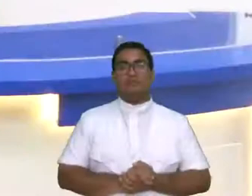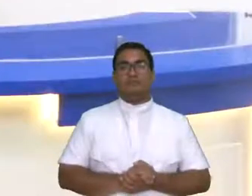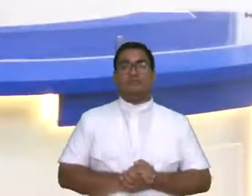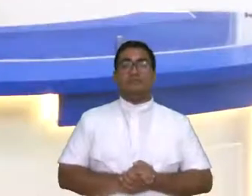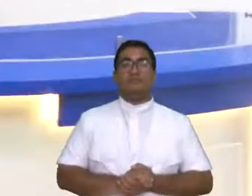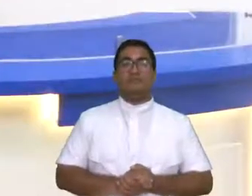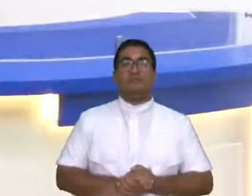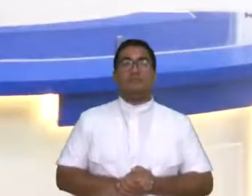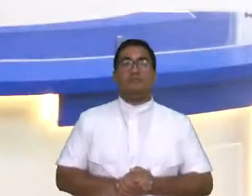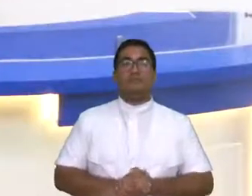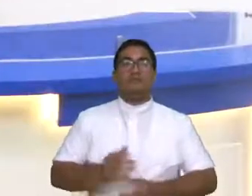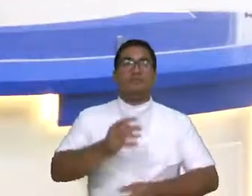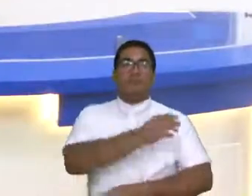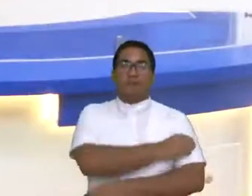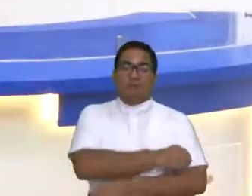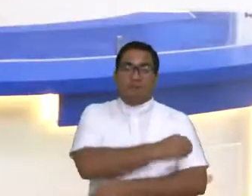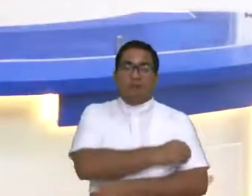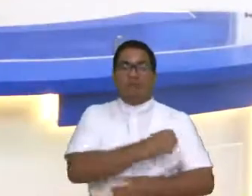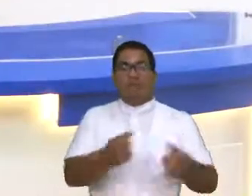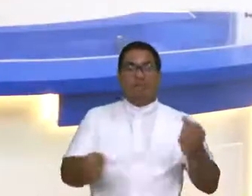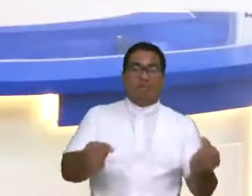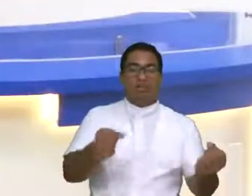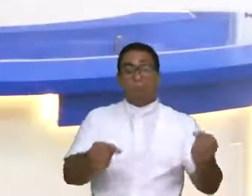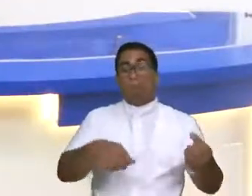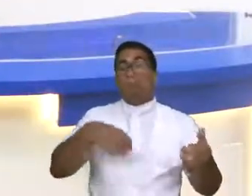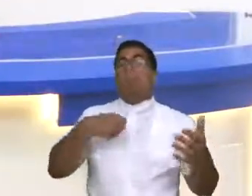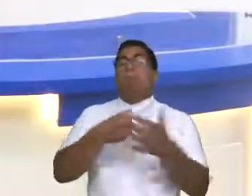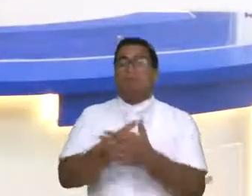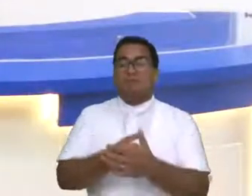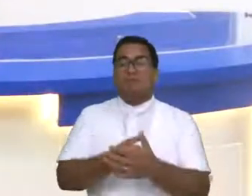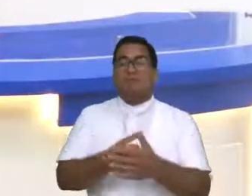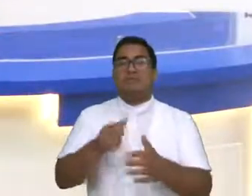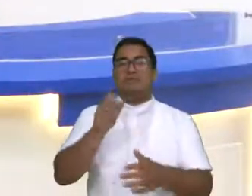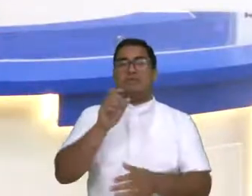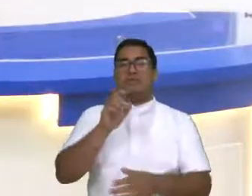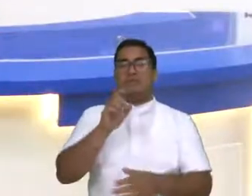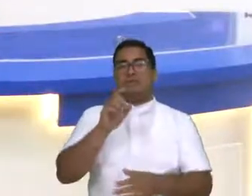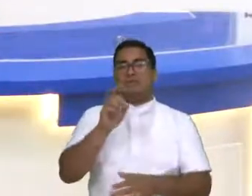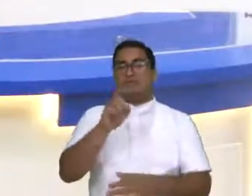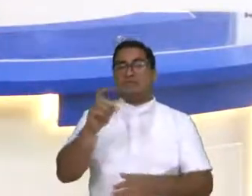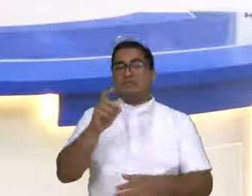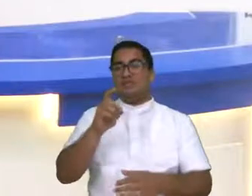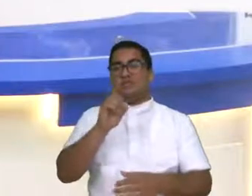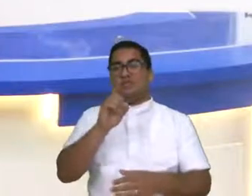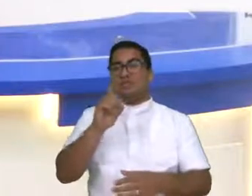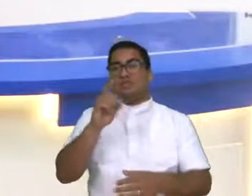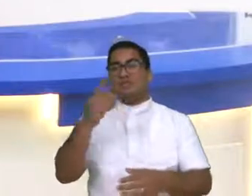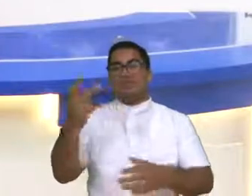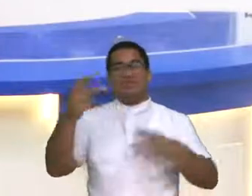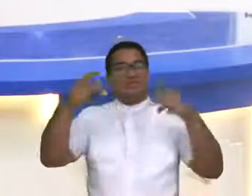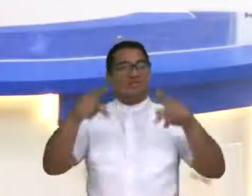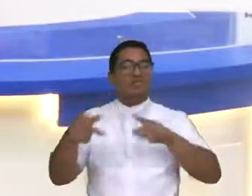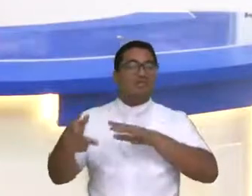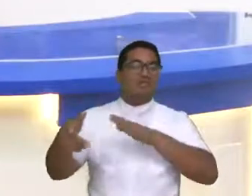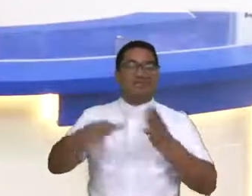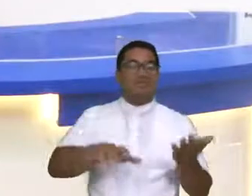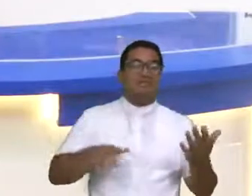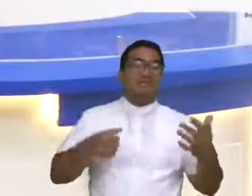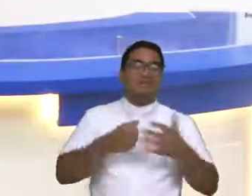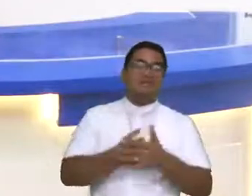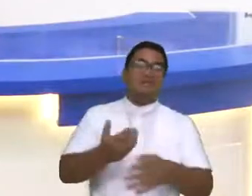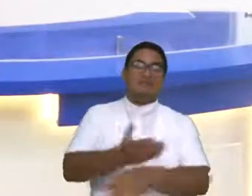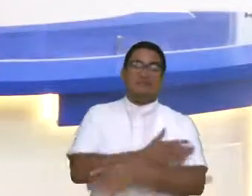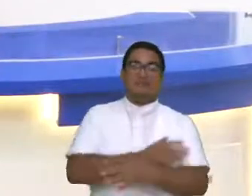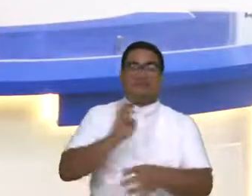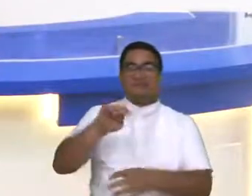La combinación del alcohol y el volante causó la muerte de 11 de 18 personas fallecidas en accidentes de tránsito. Miguel Carranza